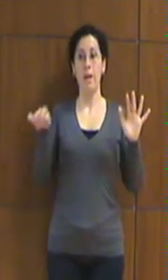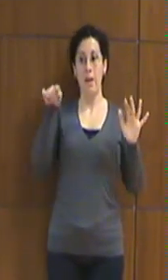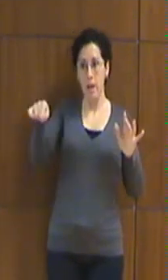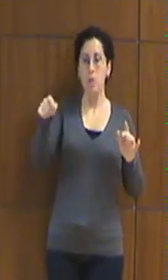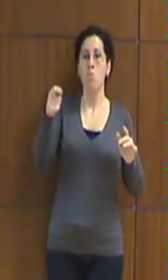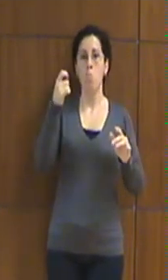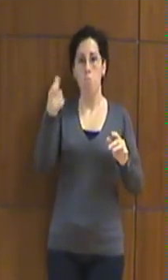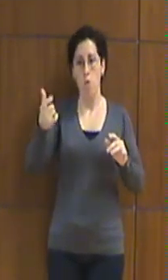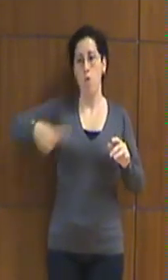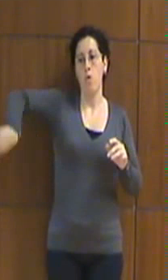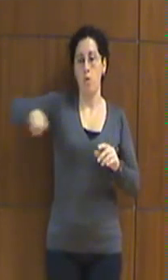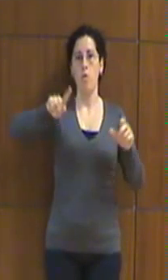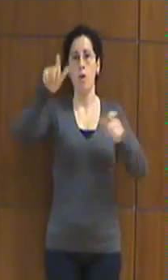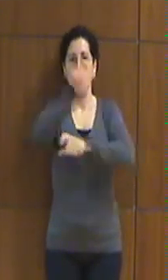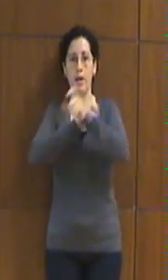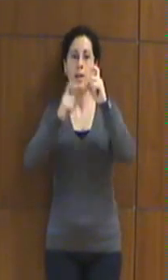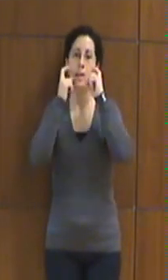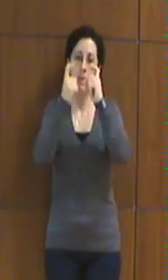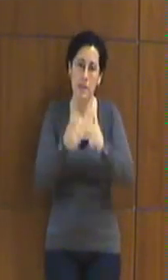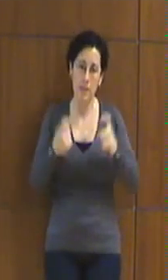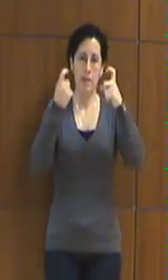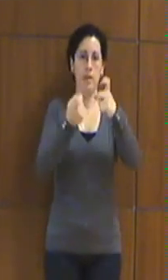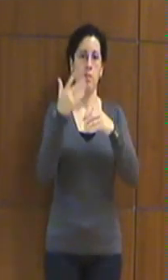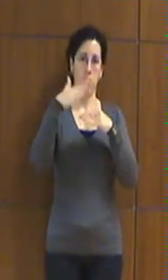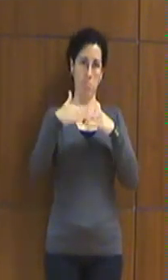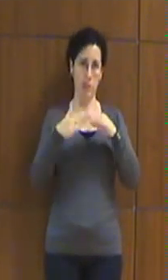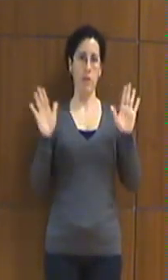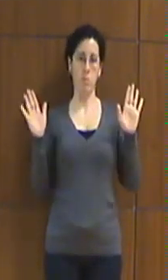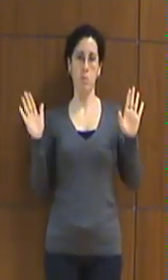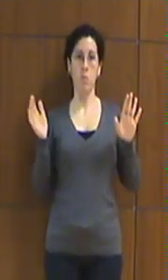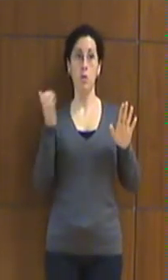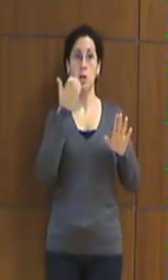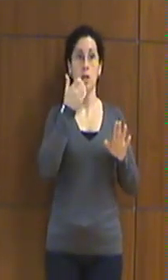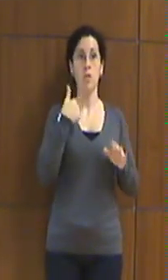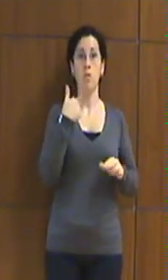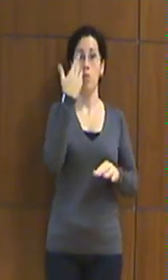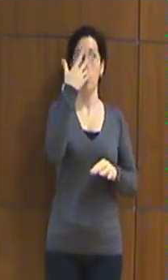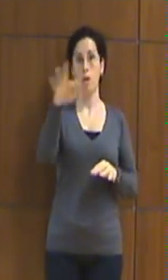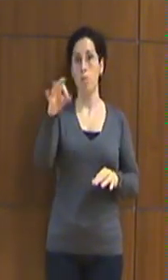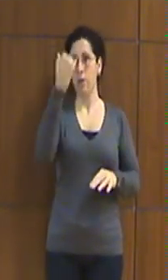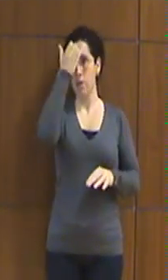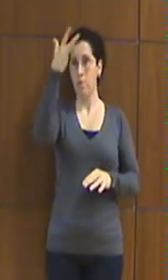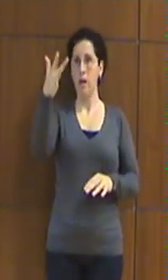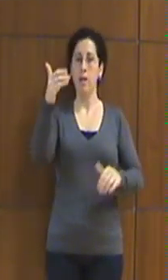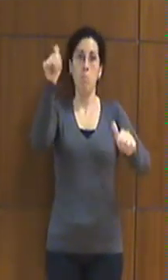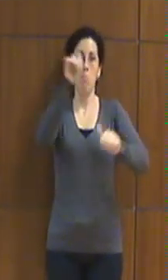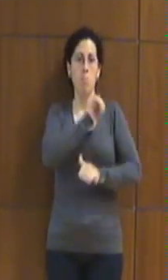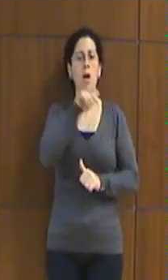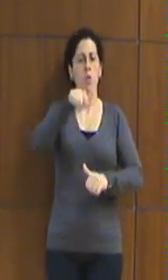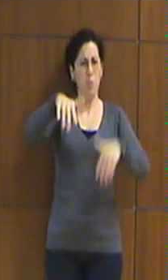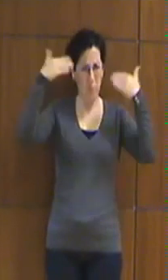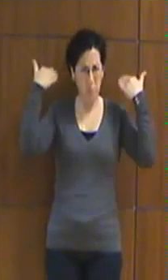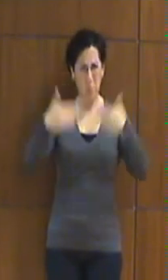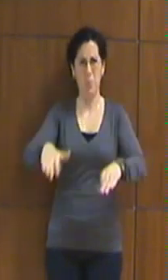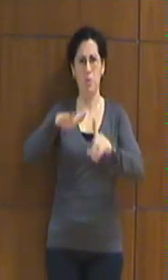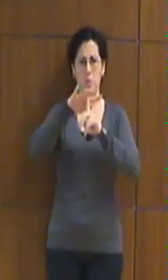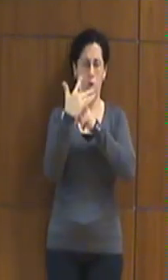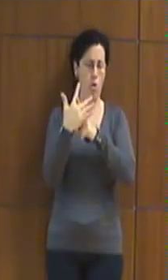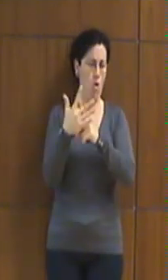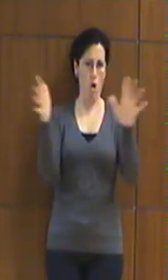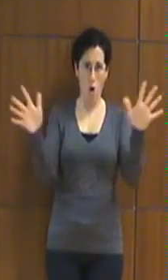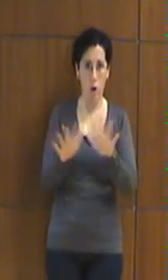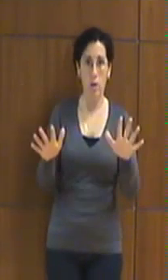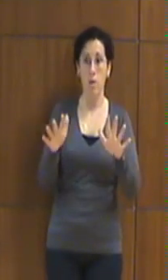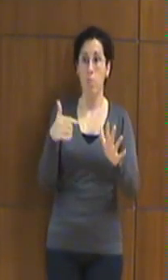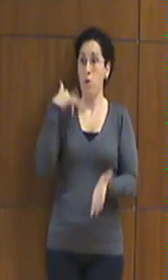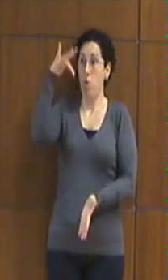nuestra parte de culpabilidad, porque si tú con 50 años te quedas, que es un drama terrorífico, te quedas en